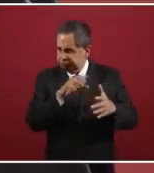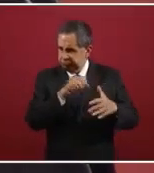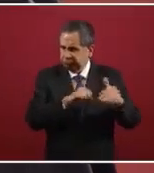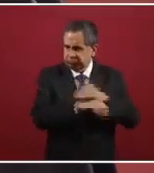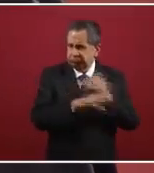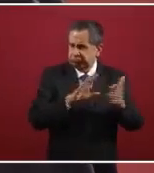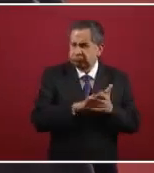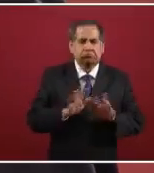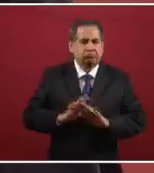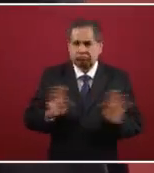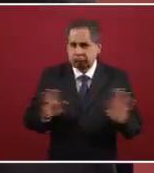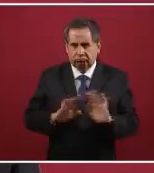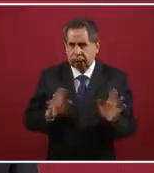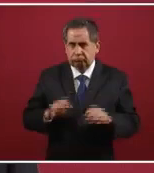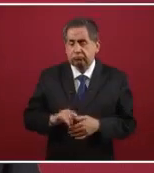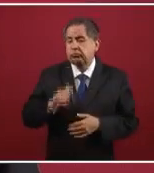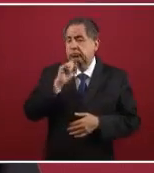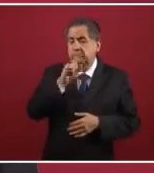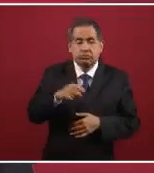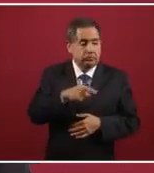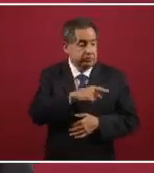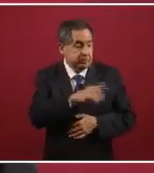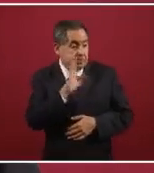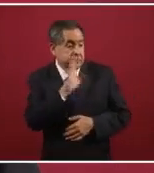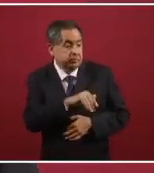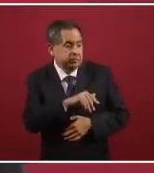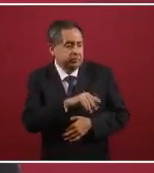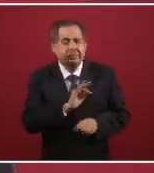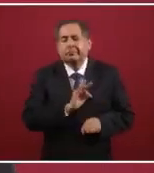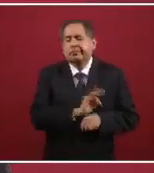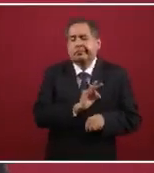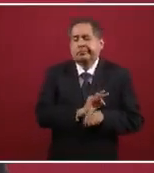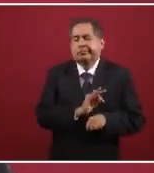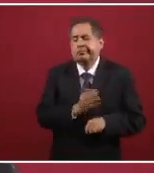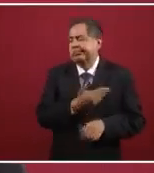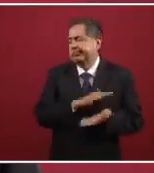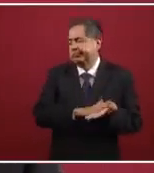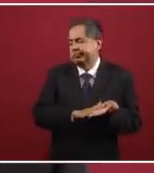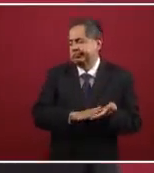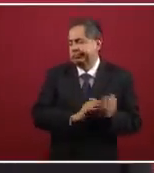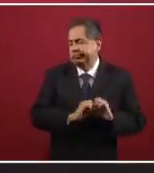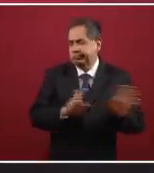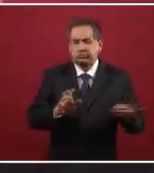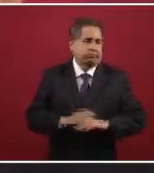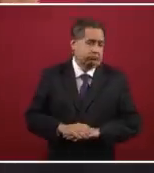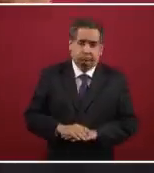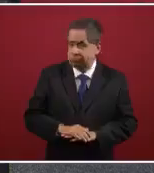nadie, tampoco voy a